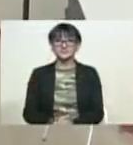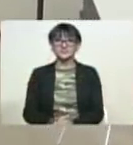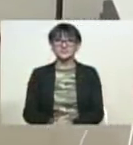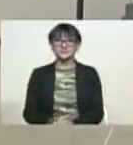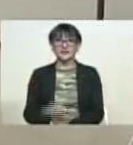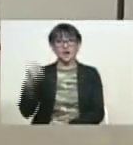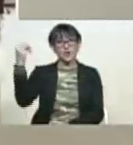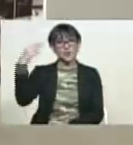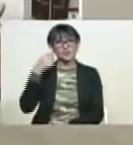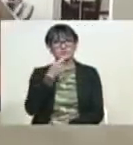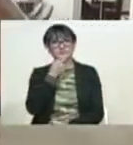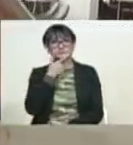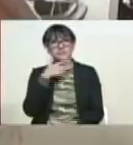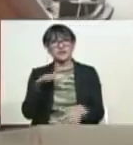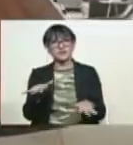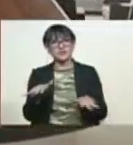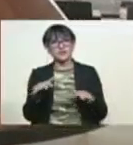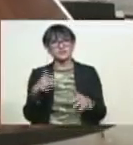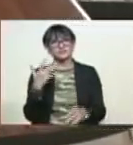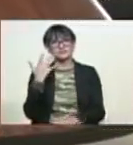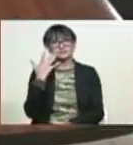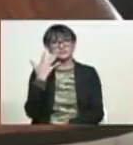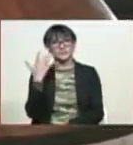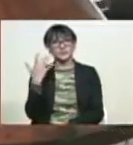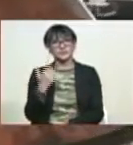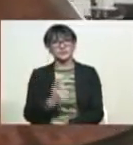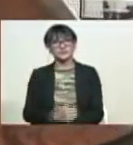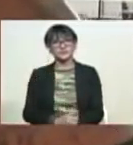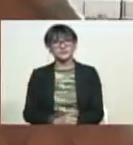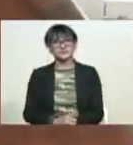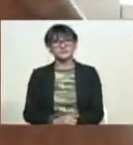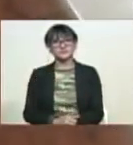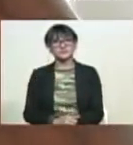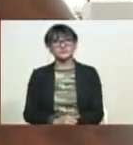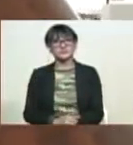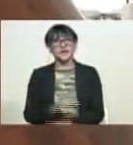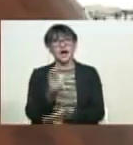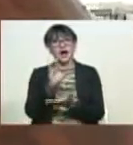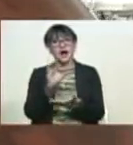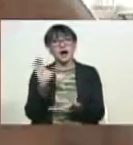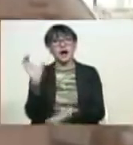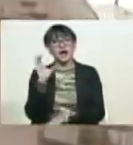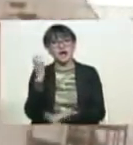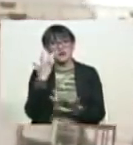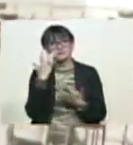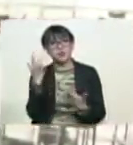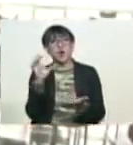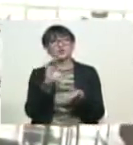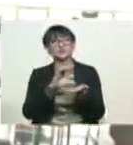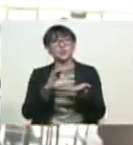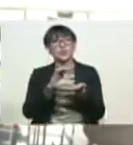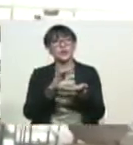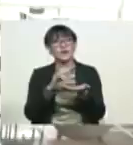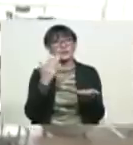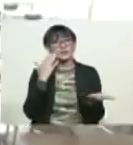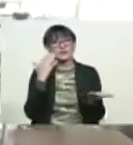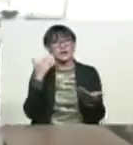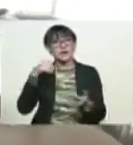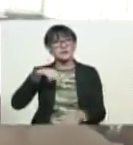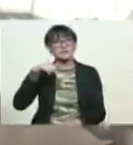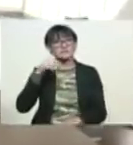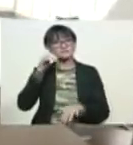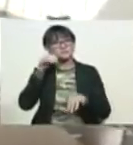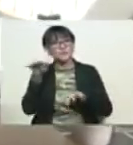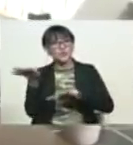de luz tan maravillosos, uno puede observar completamente la ciudad de Caracas, aquí desde el pico Humboldt. En